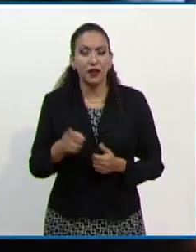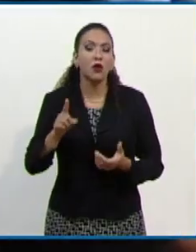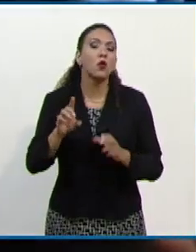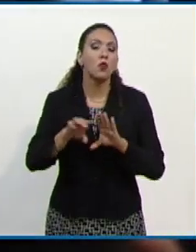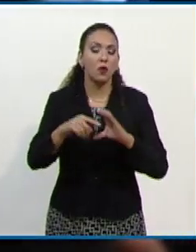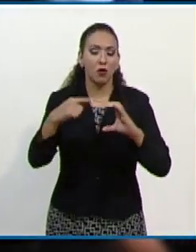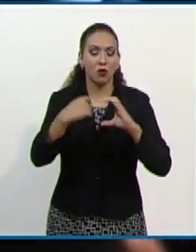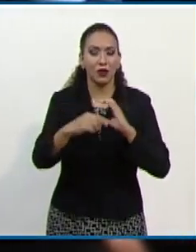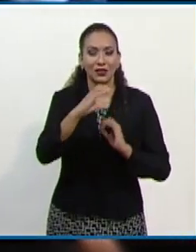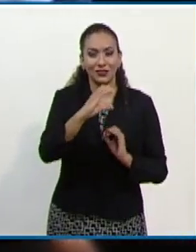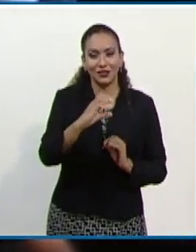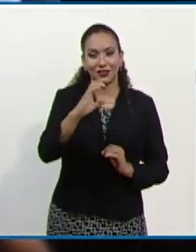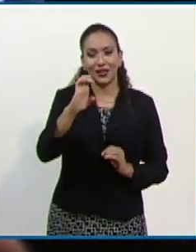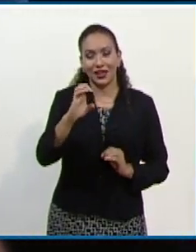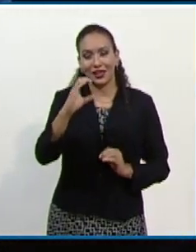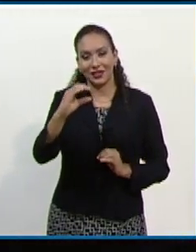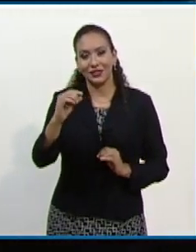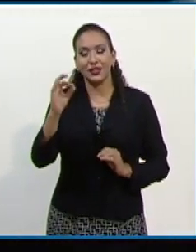correo